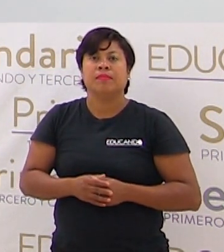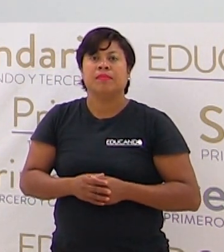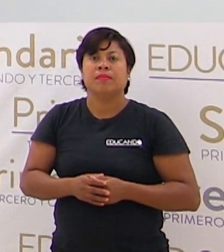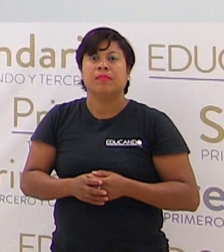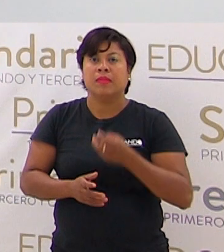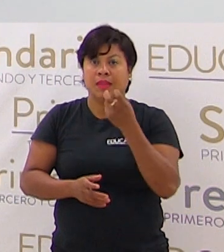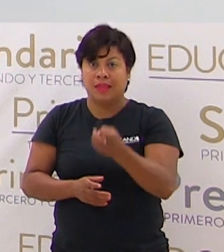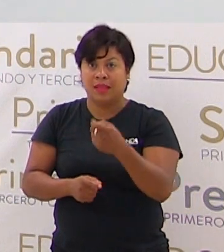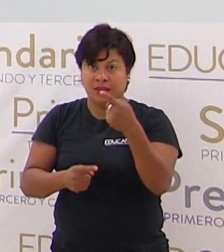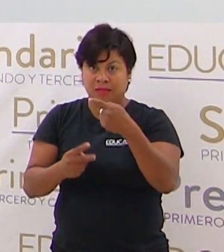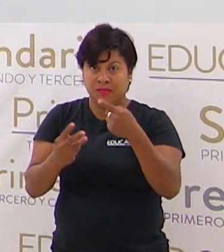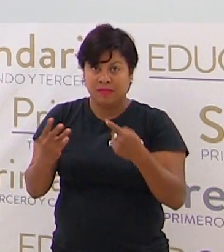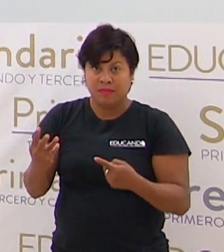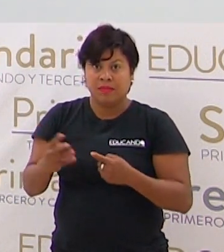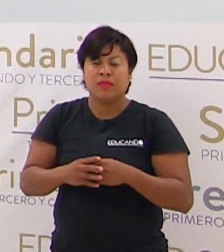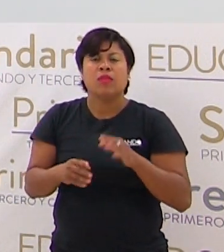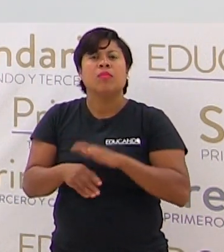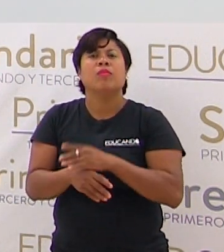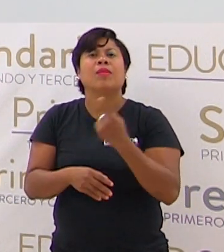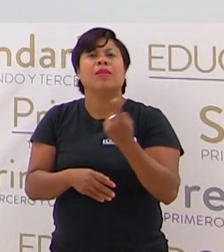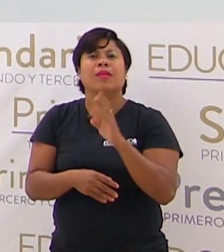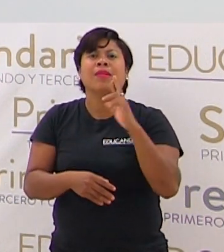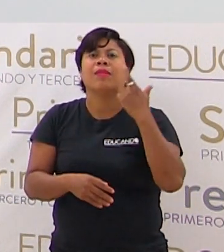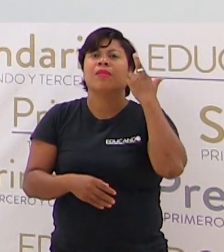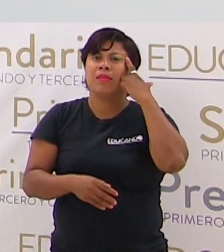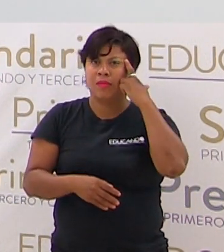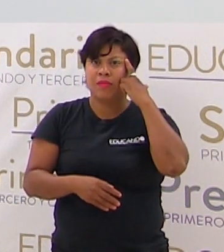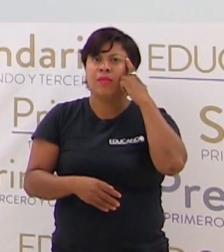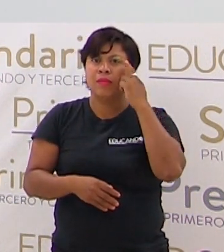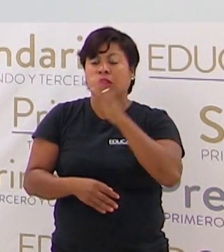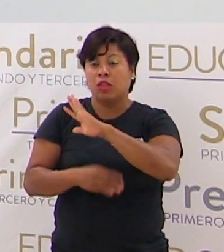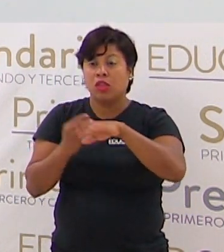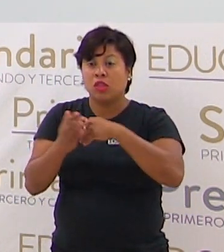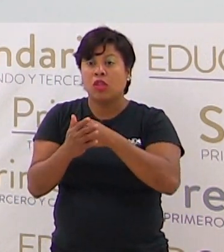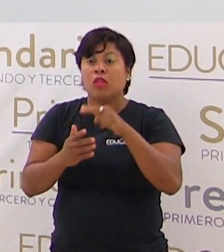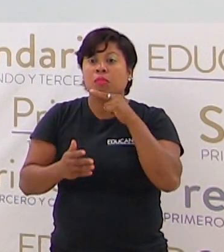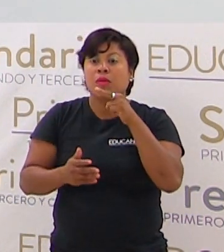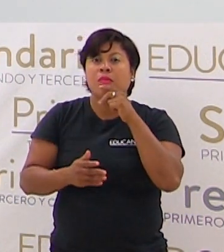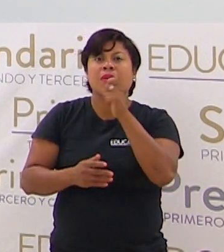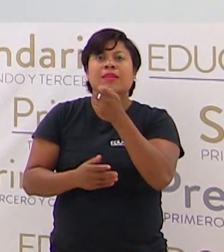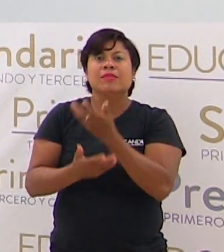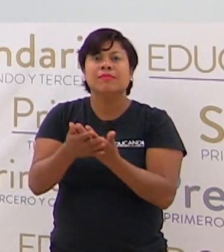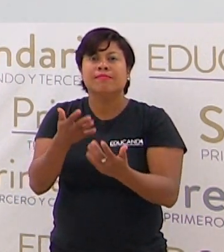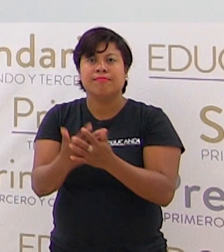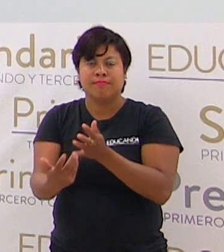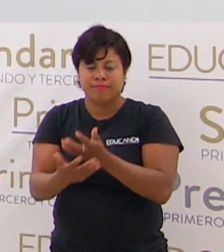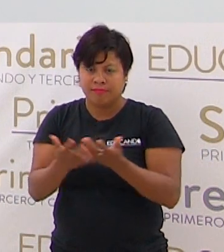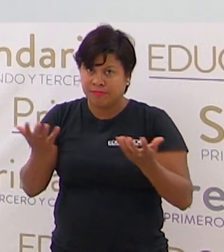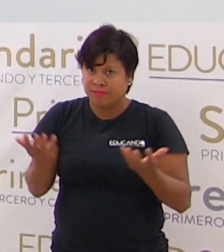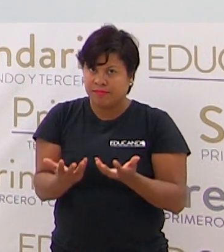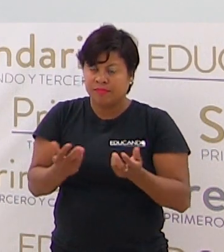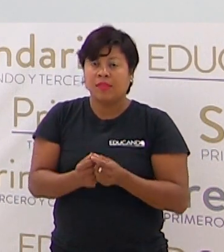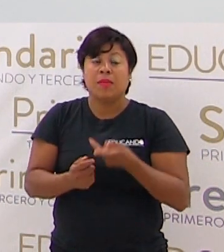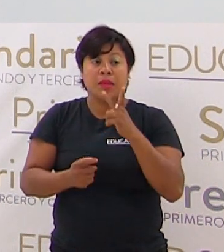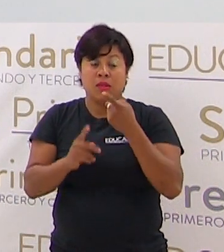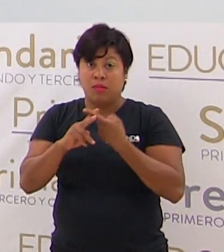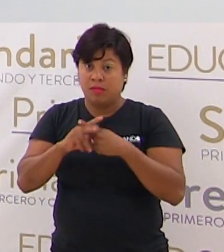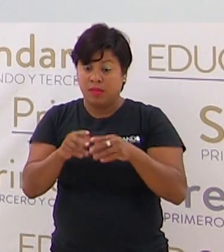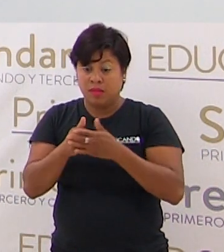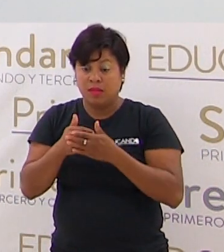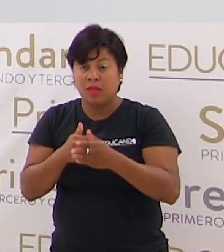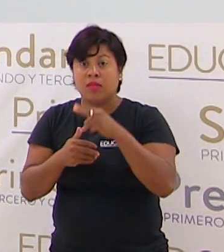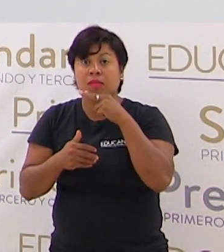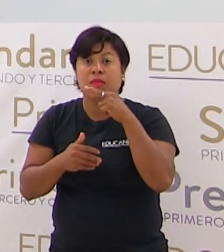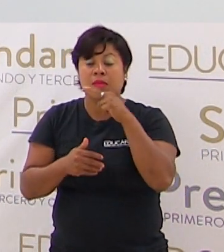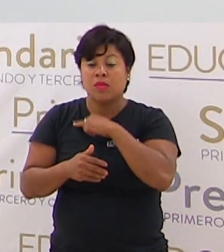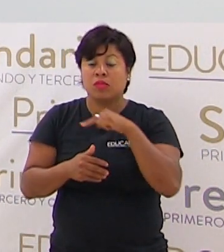esta parte? Porque recordemos que todos los verbos son acciones. Pero a partir del